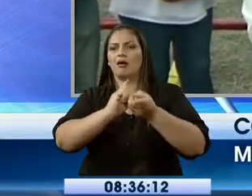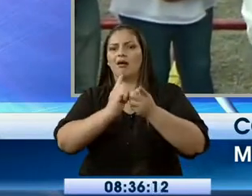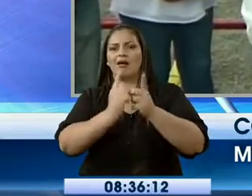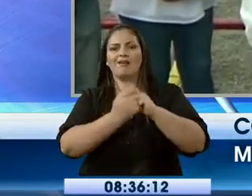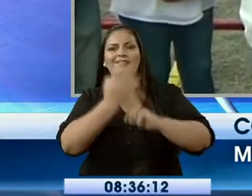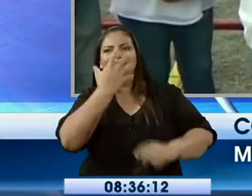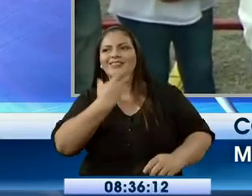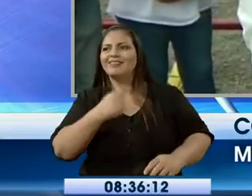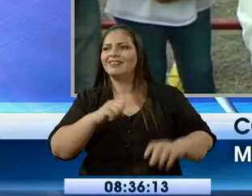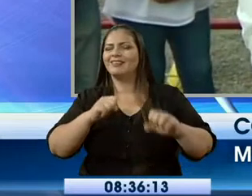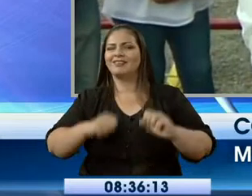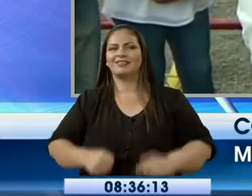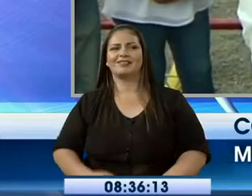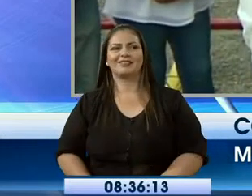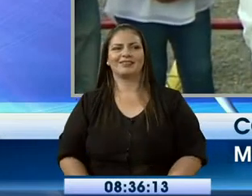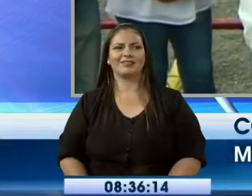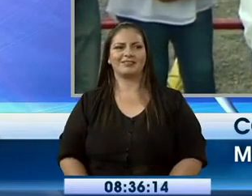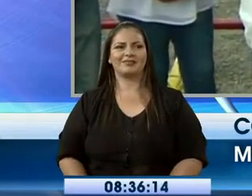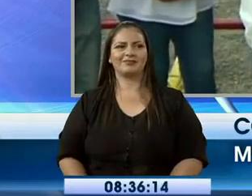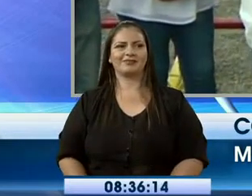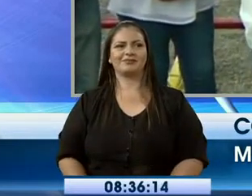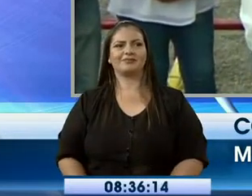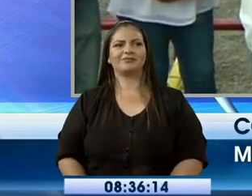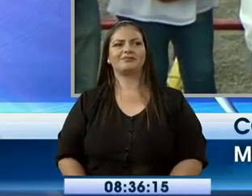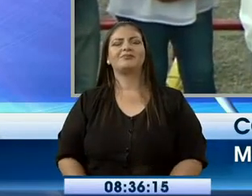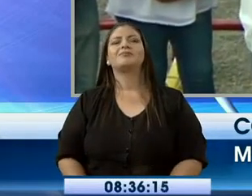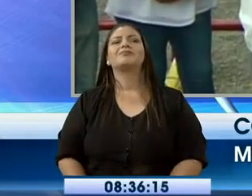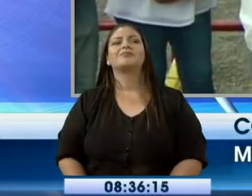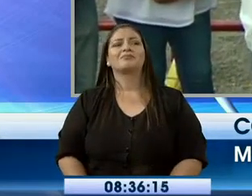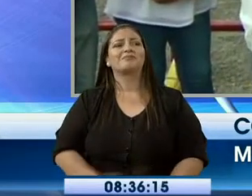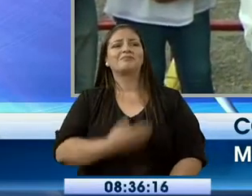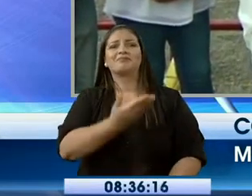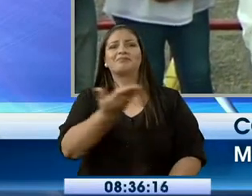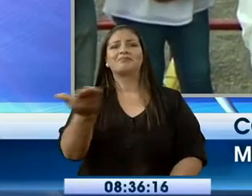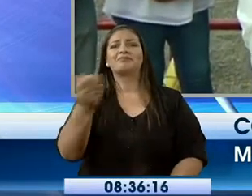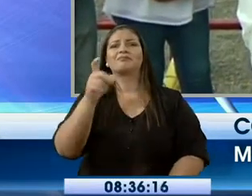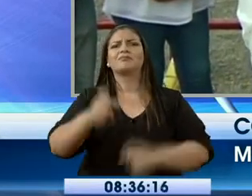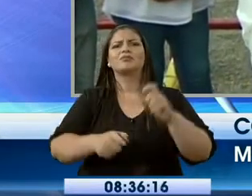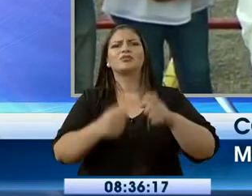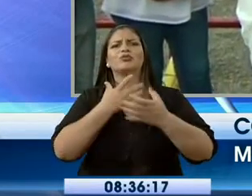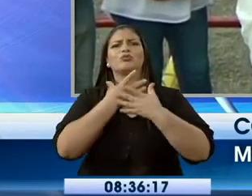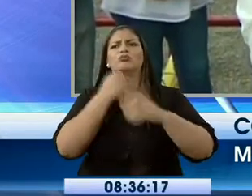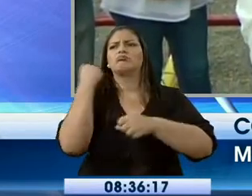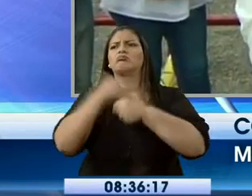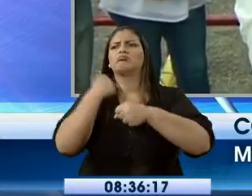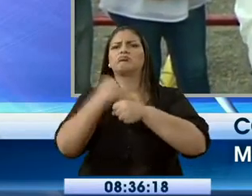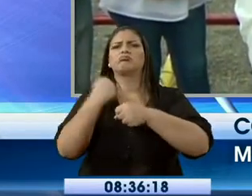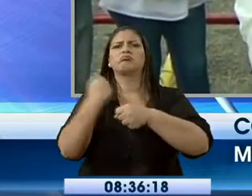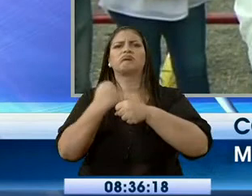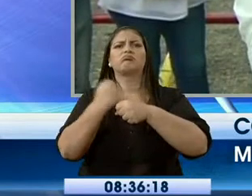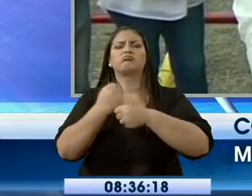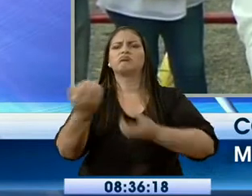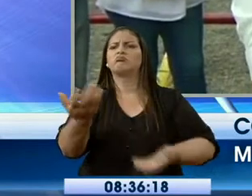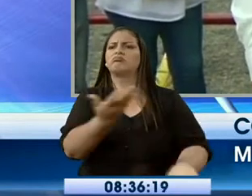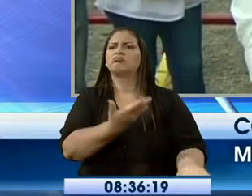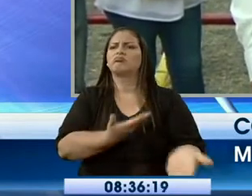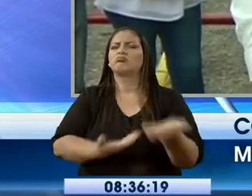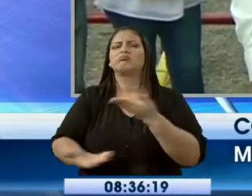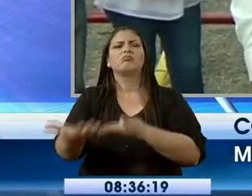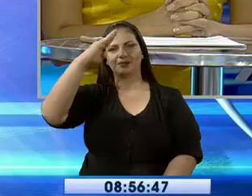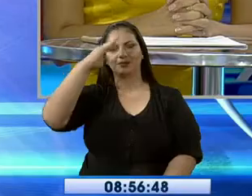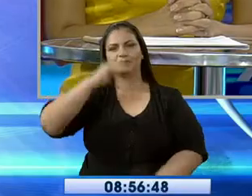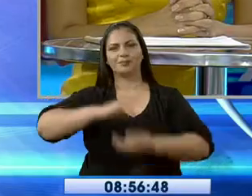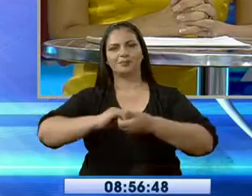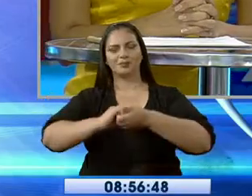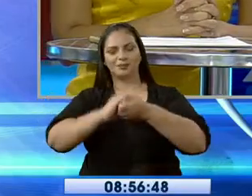sí, qué lindo contagiarse de ese espíritu de la gente, de solidaridad, de unión entre vecinos para sacar adelante su